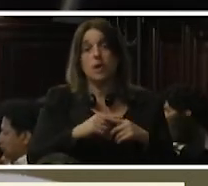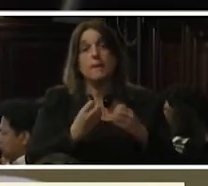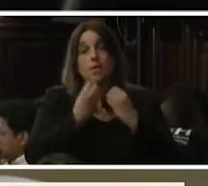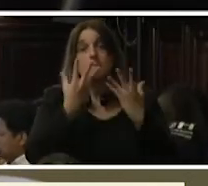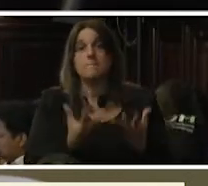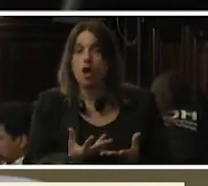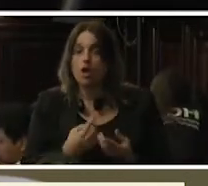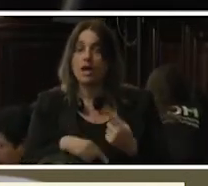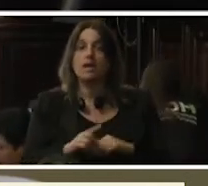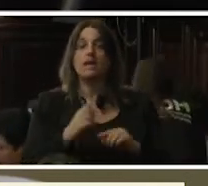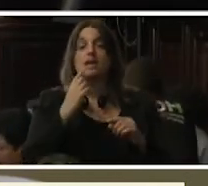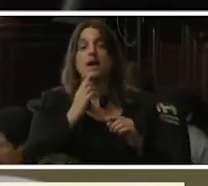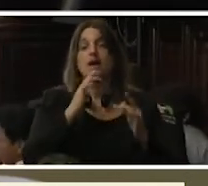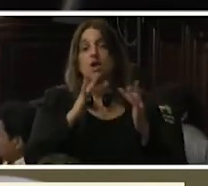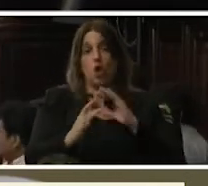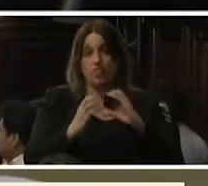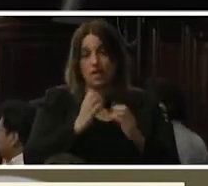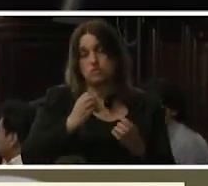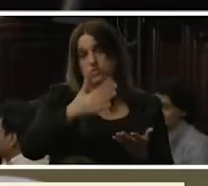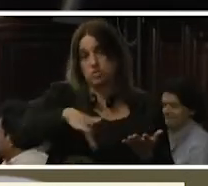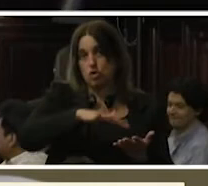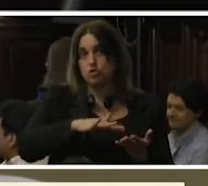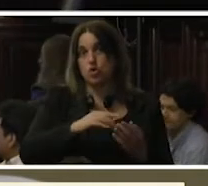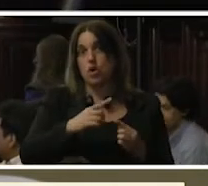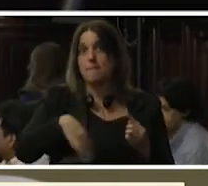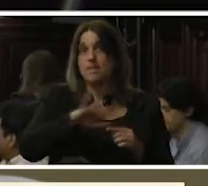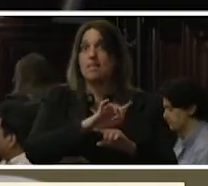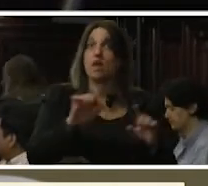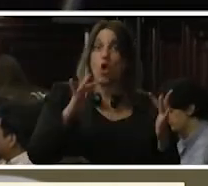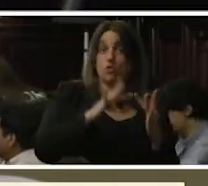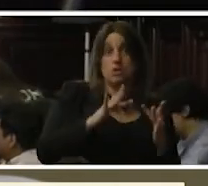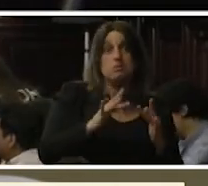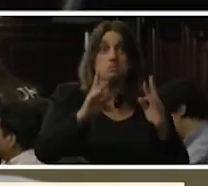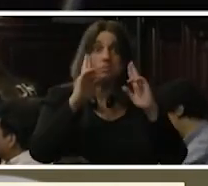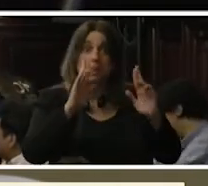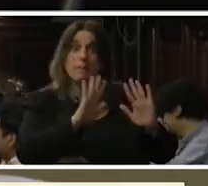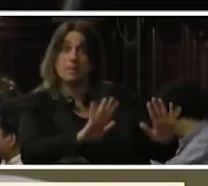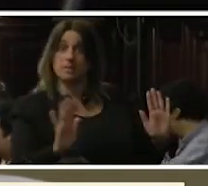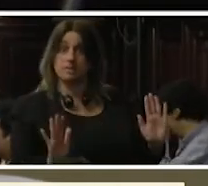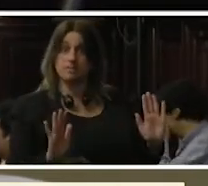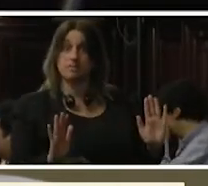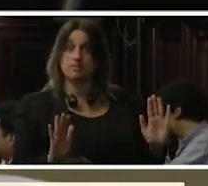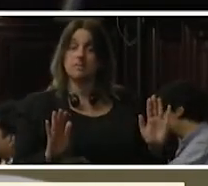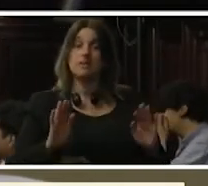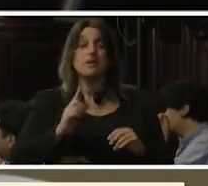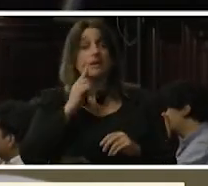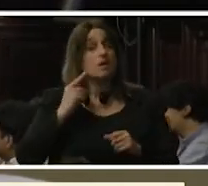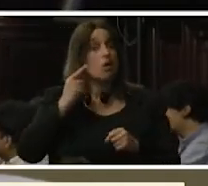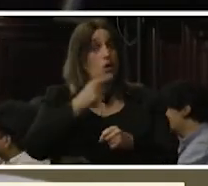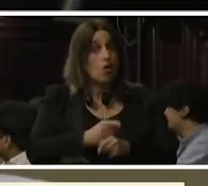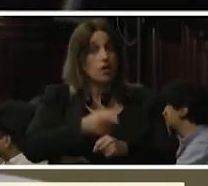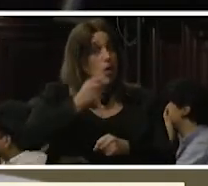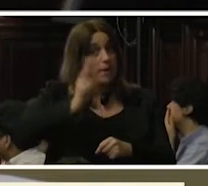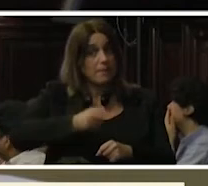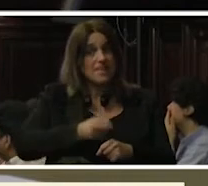de monitoreo socioambiental, manteniendo el principio del no contacto. impedir y sancionar actividades ilegales en